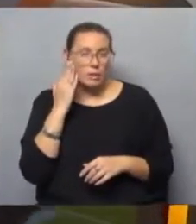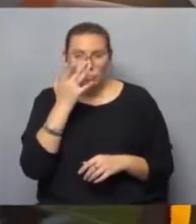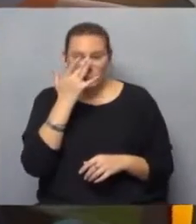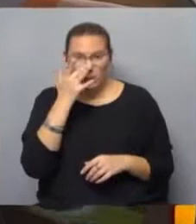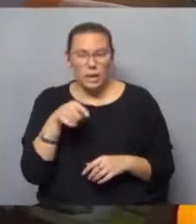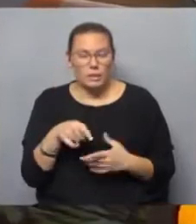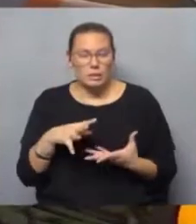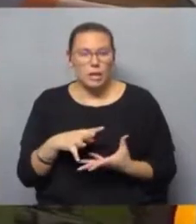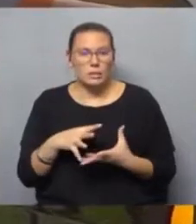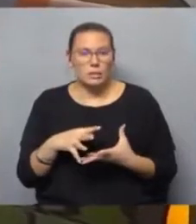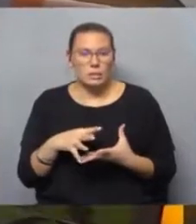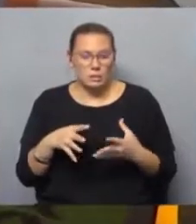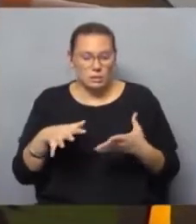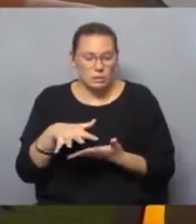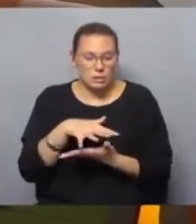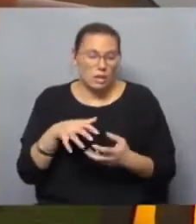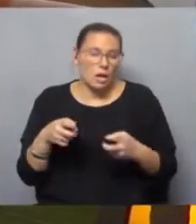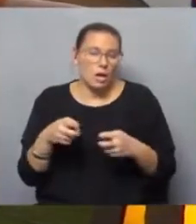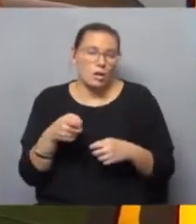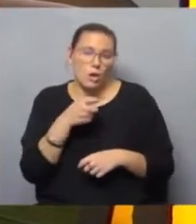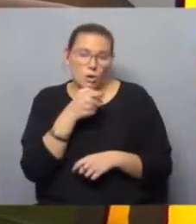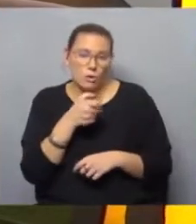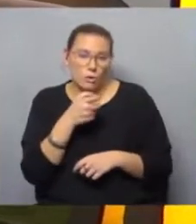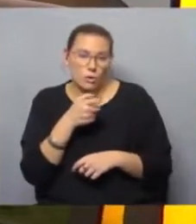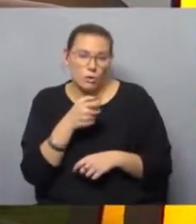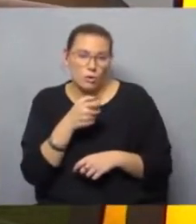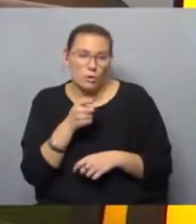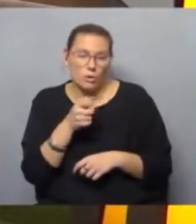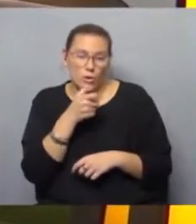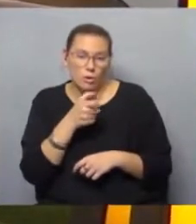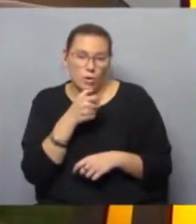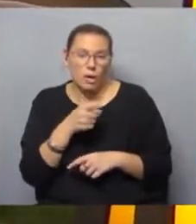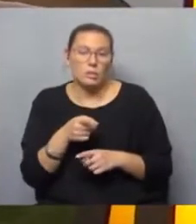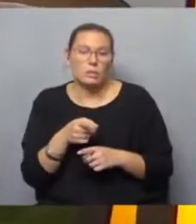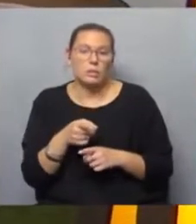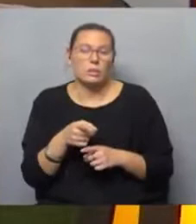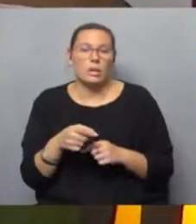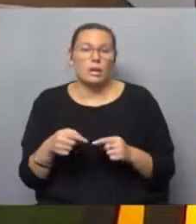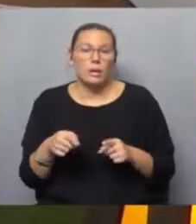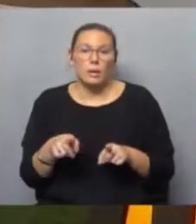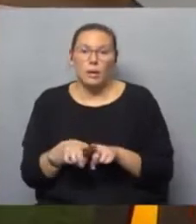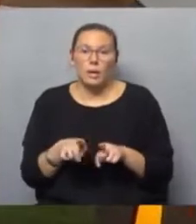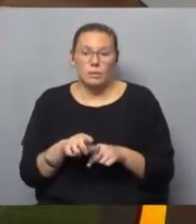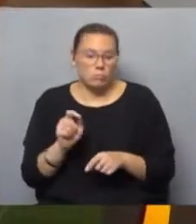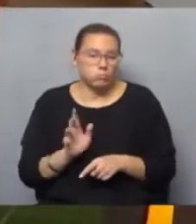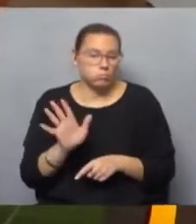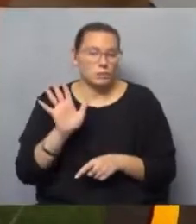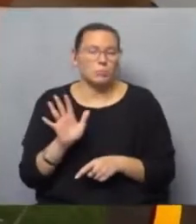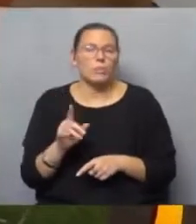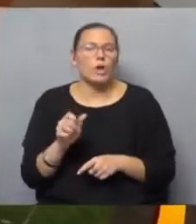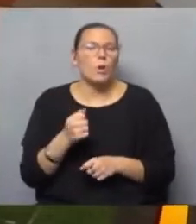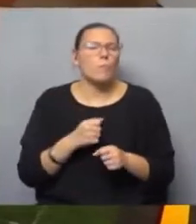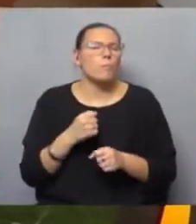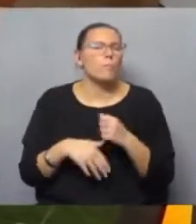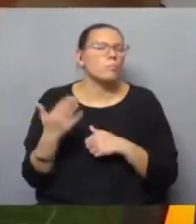esas estructuras corresponden, o esas rocas y esas litologías, y la disposición en la que están, corresponden a ese tipo de estructura. ¿Hablamos de cuántos millones